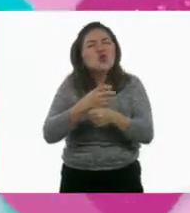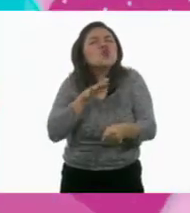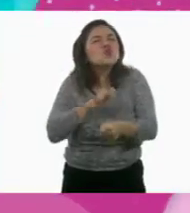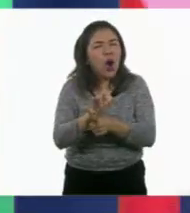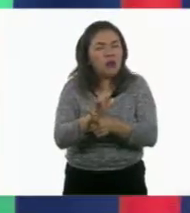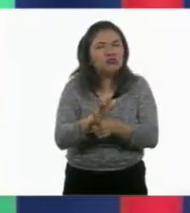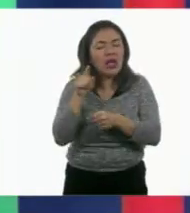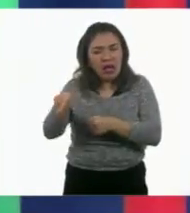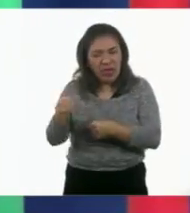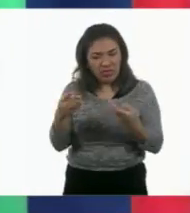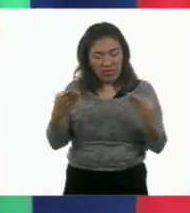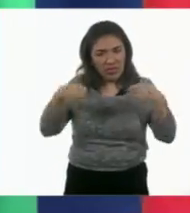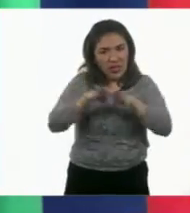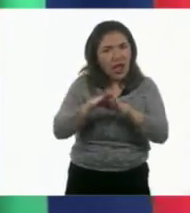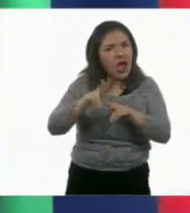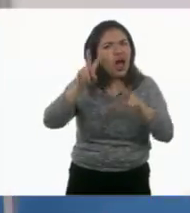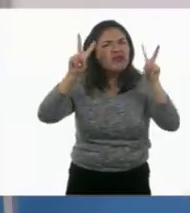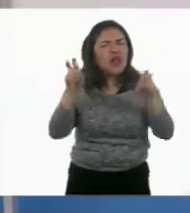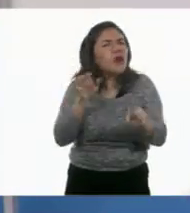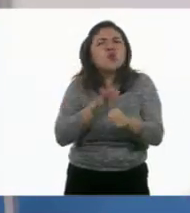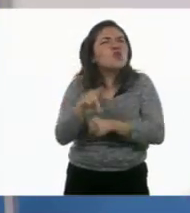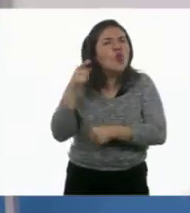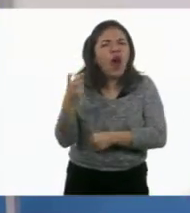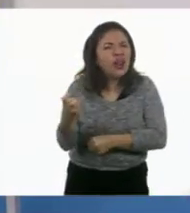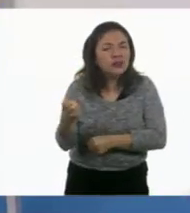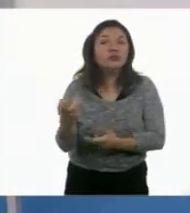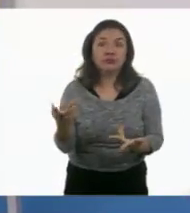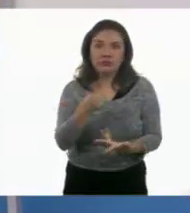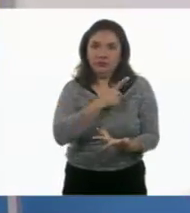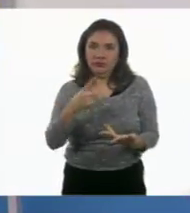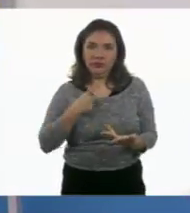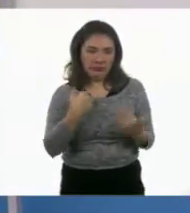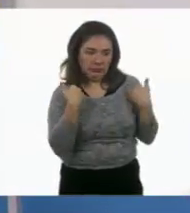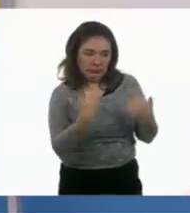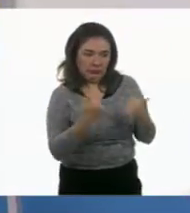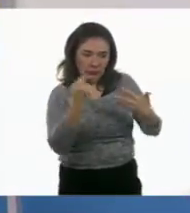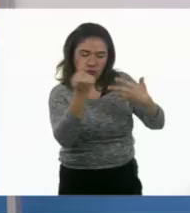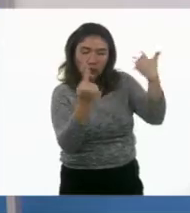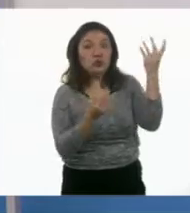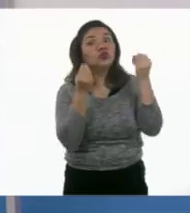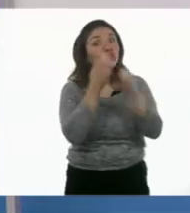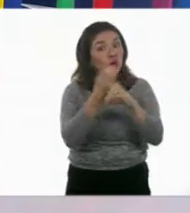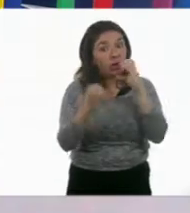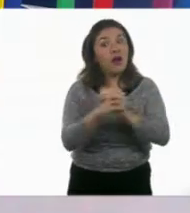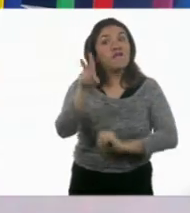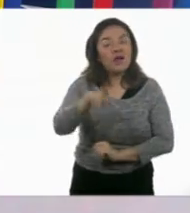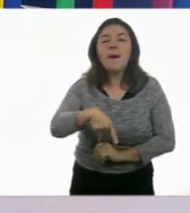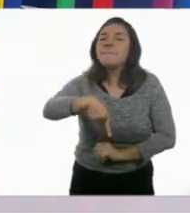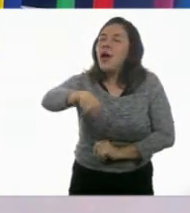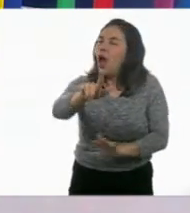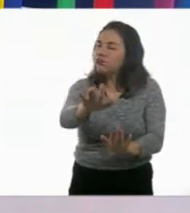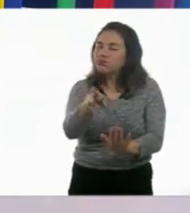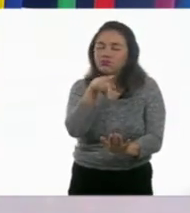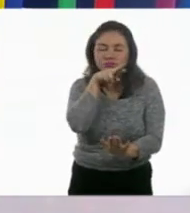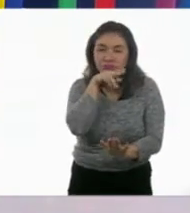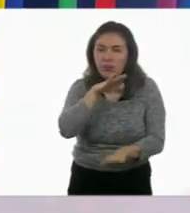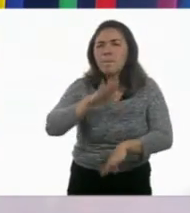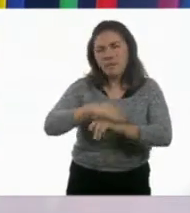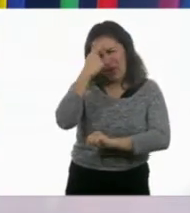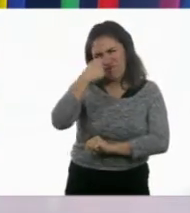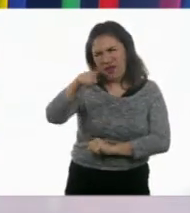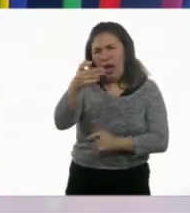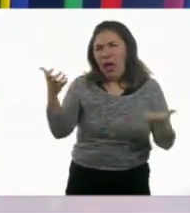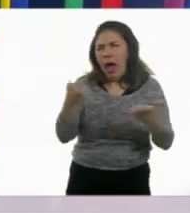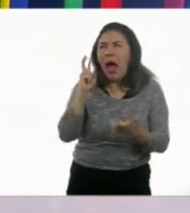tema? Anda, wow, pues son muchas cosas que tenemos que tener en cuenta. Pero no te preocupes, es más fácil de